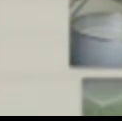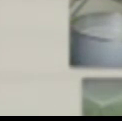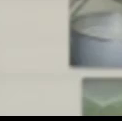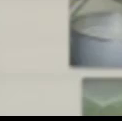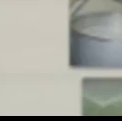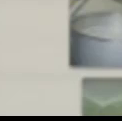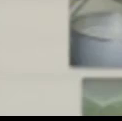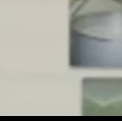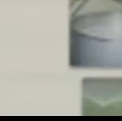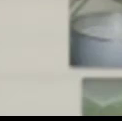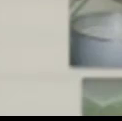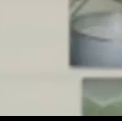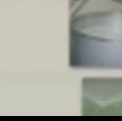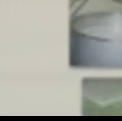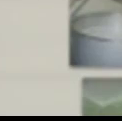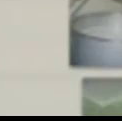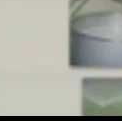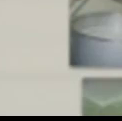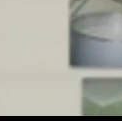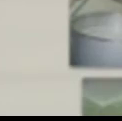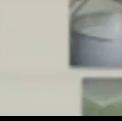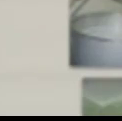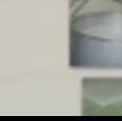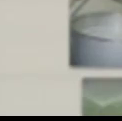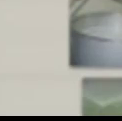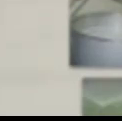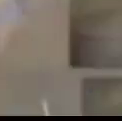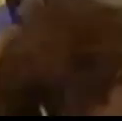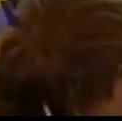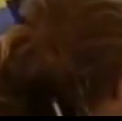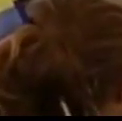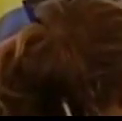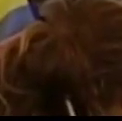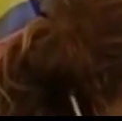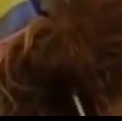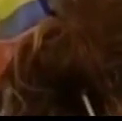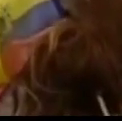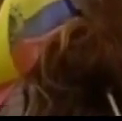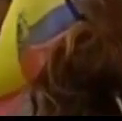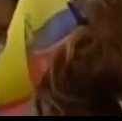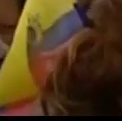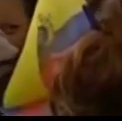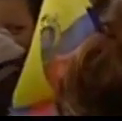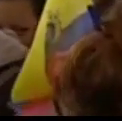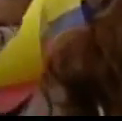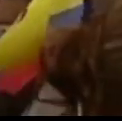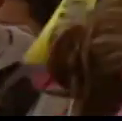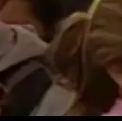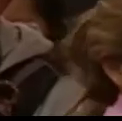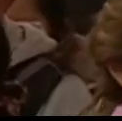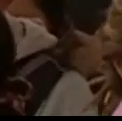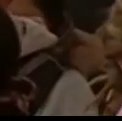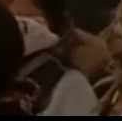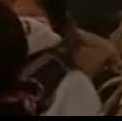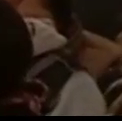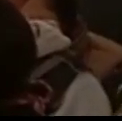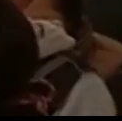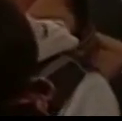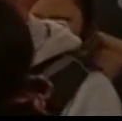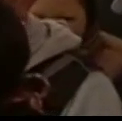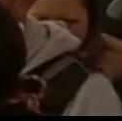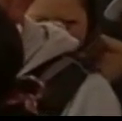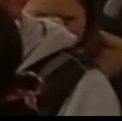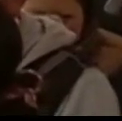Javier? Sí. Bueno, acceso a semilla, tú planteaste al inicio del